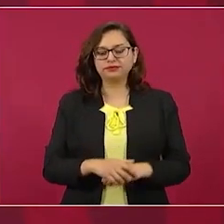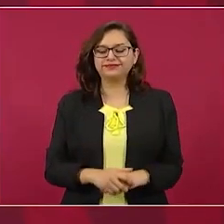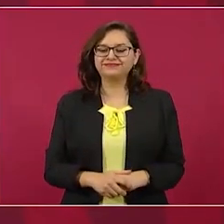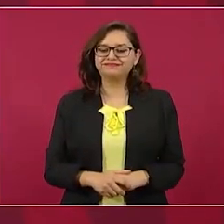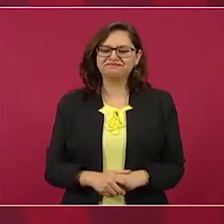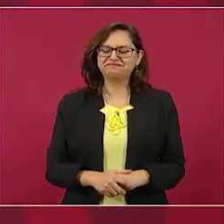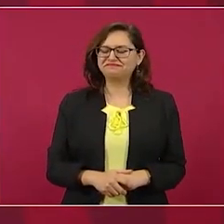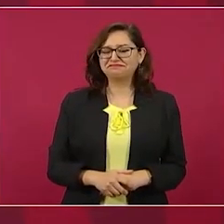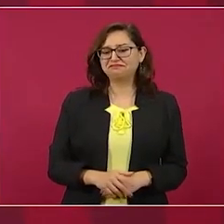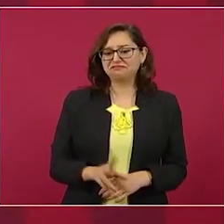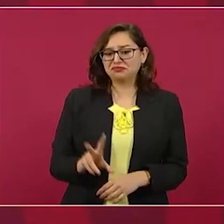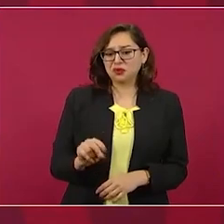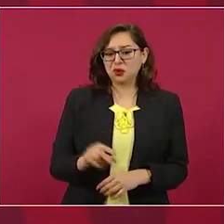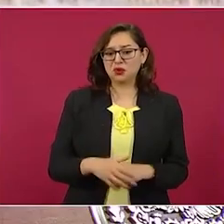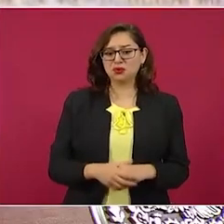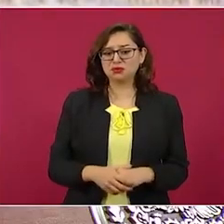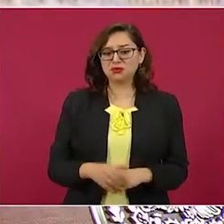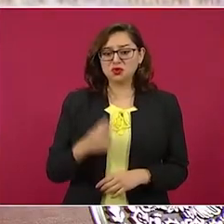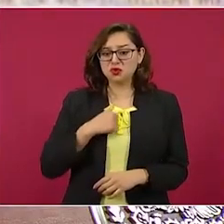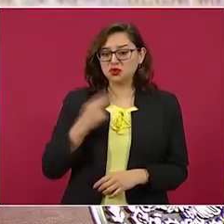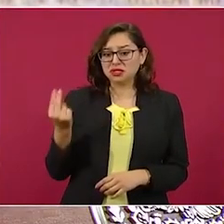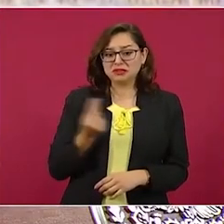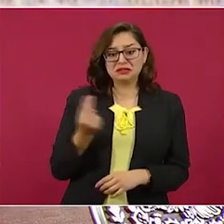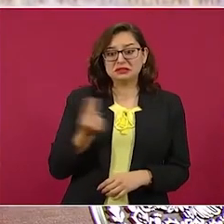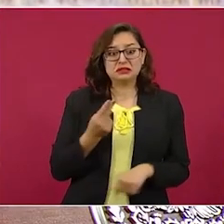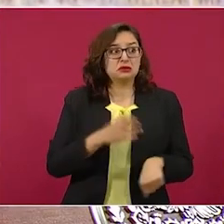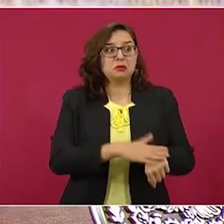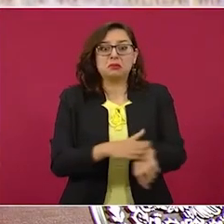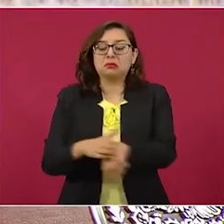fracaso en el mundo